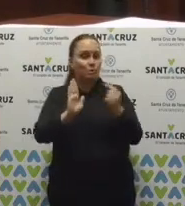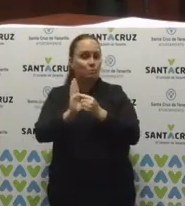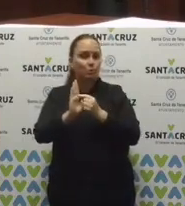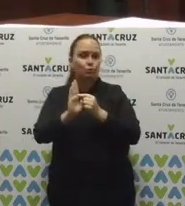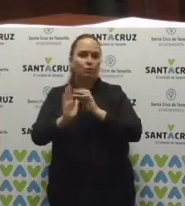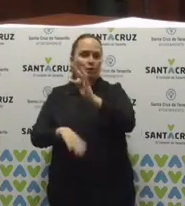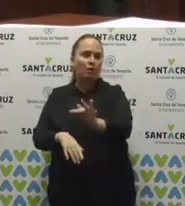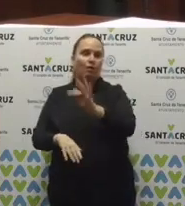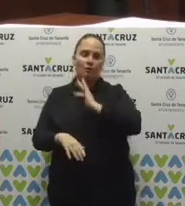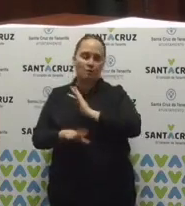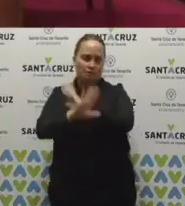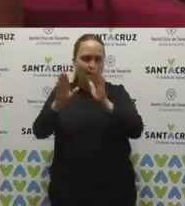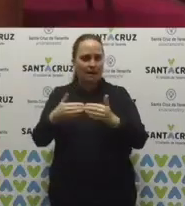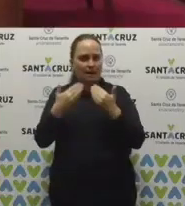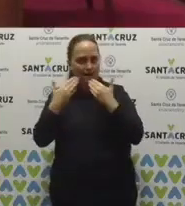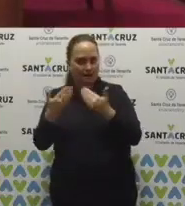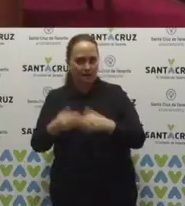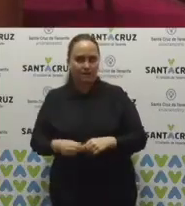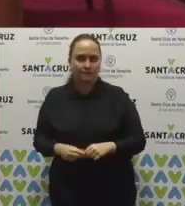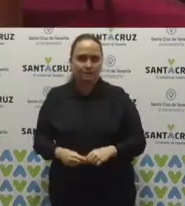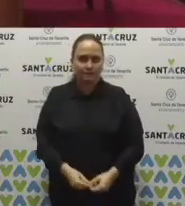parte final muchísimas gracias